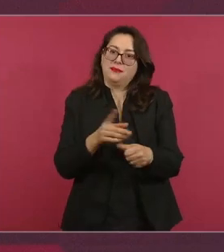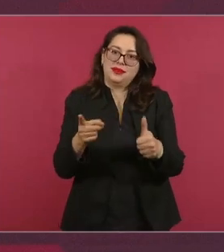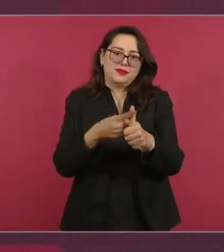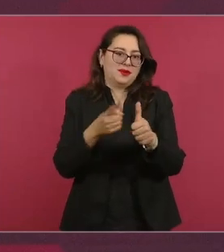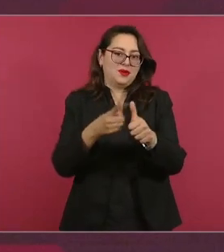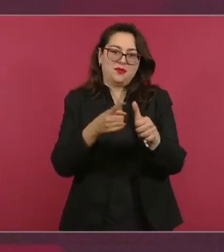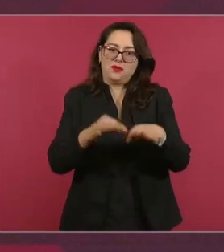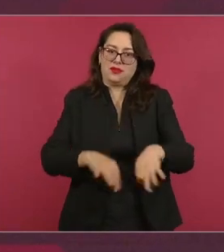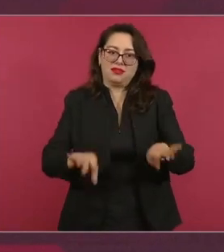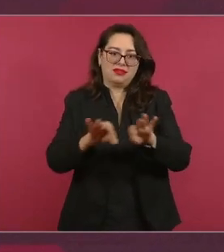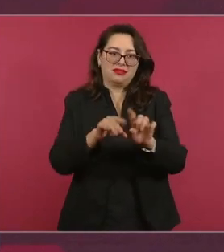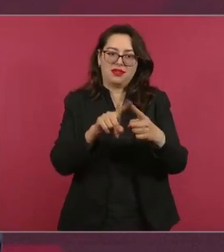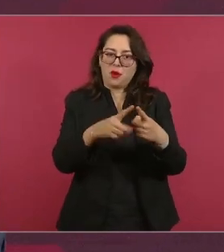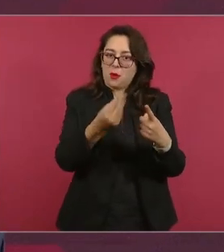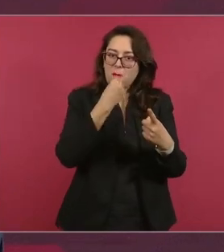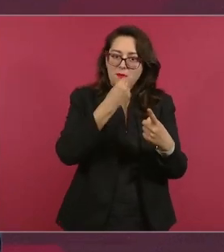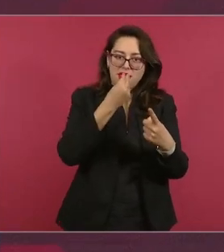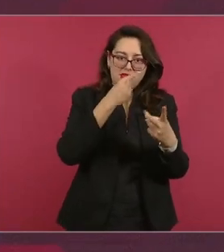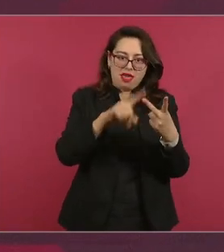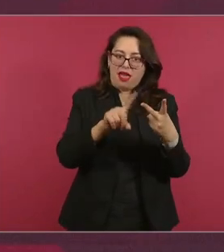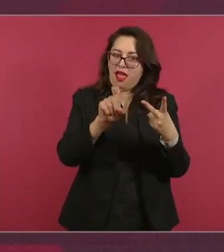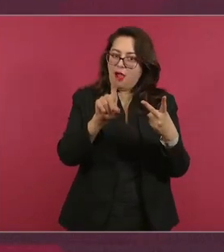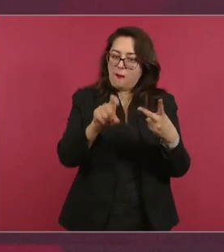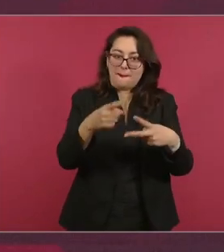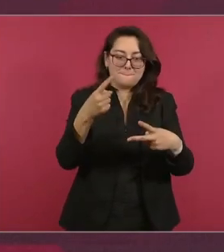¿sí?, y el agua a la gente.